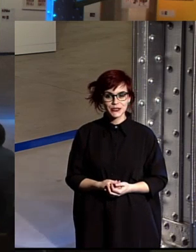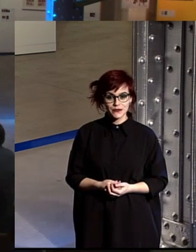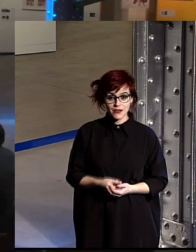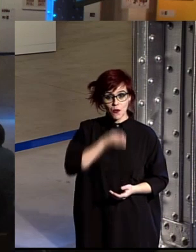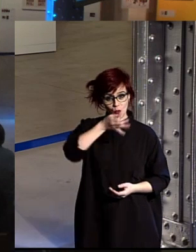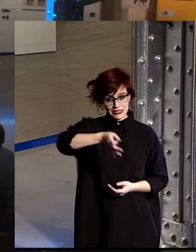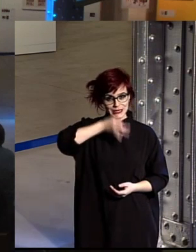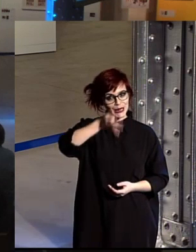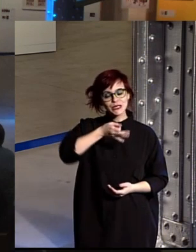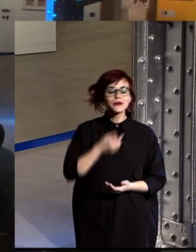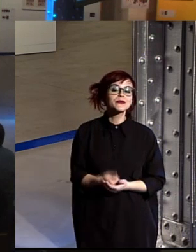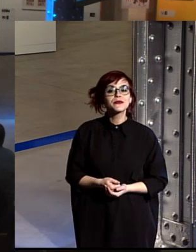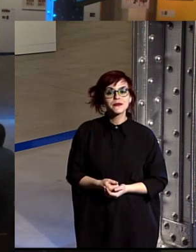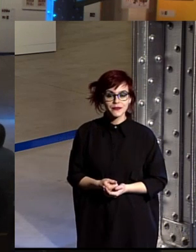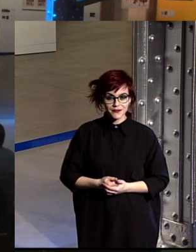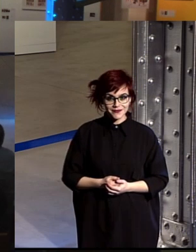Buenas tardes.